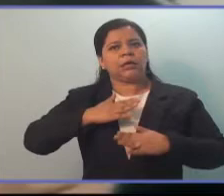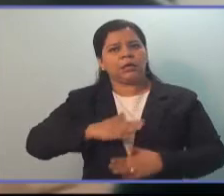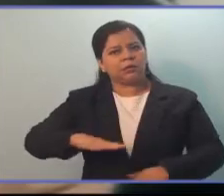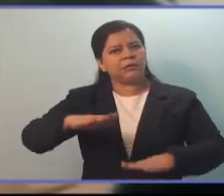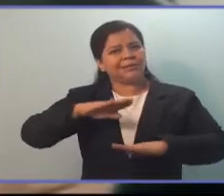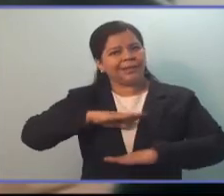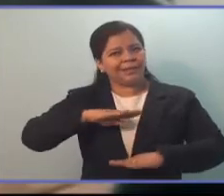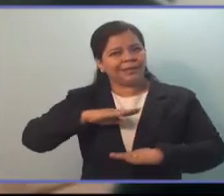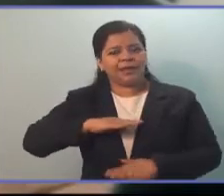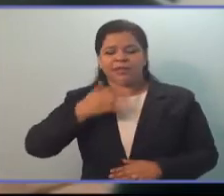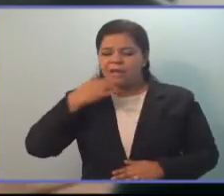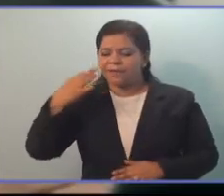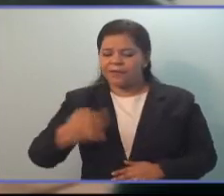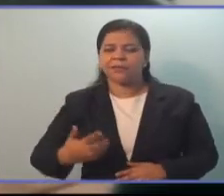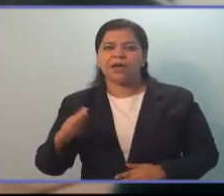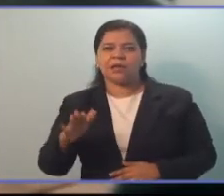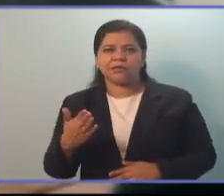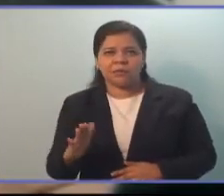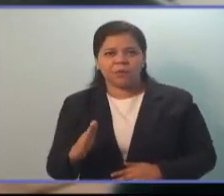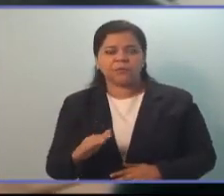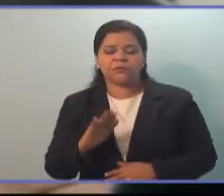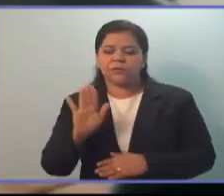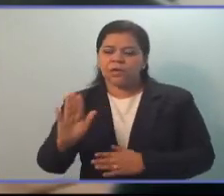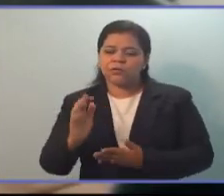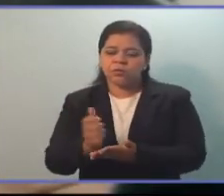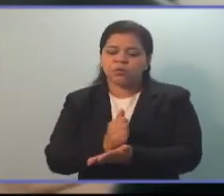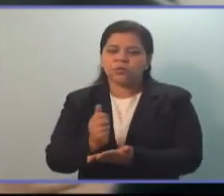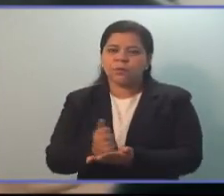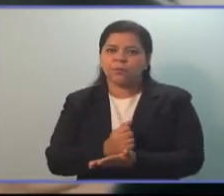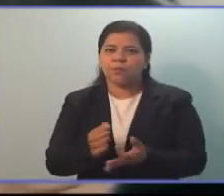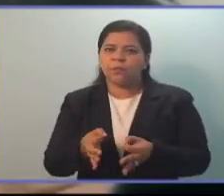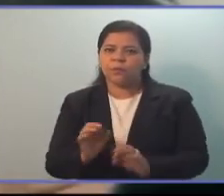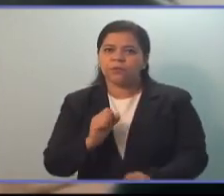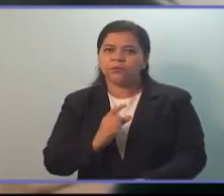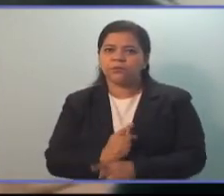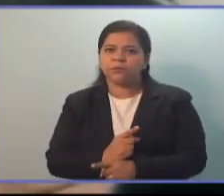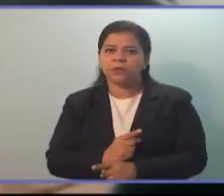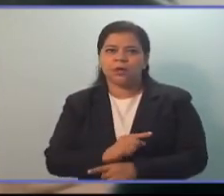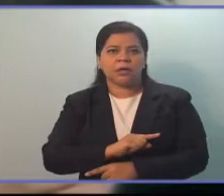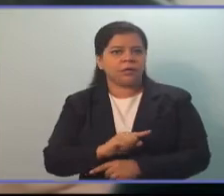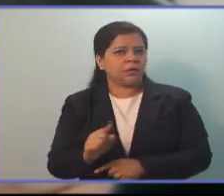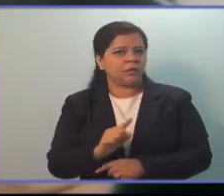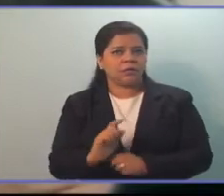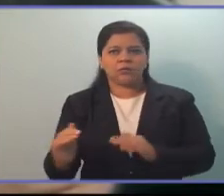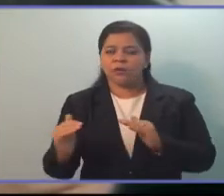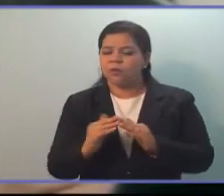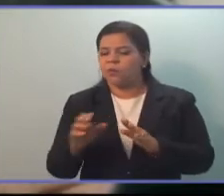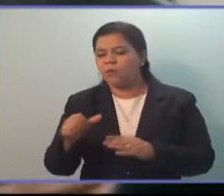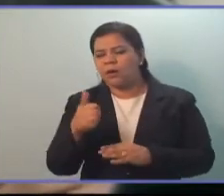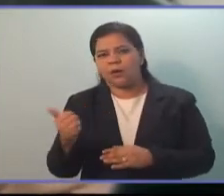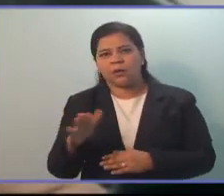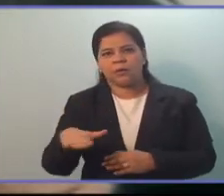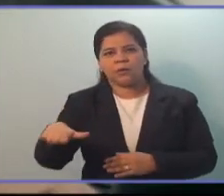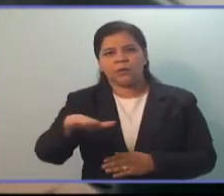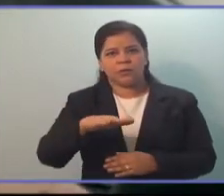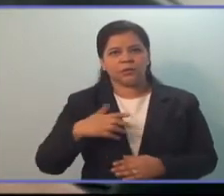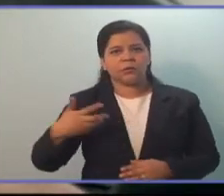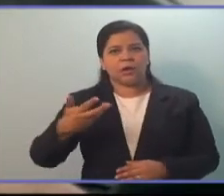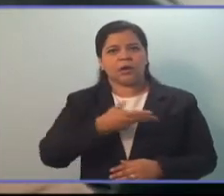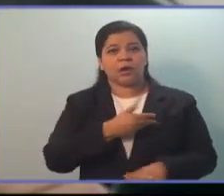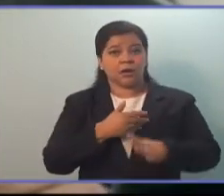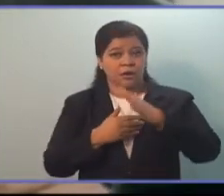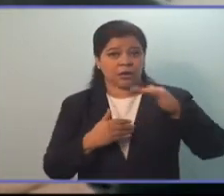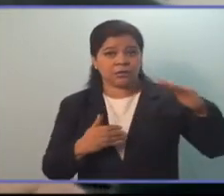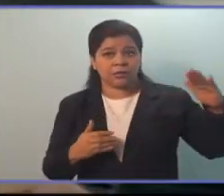sí verdaderamente se están utilizando sus impuestos como se tienen que hacer y no como en muchas áreas de nuestro país están